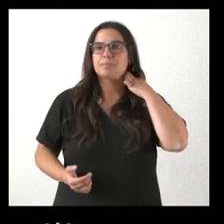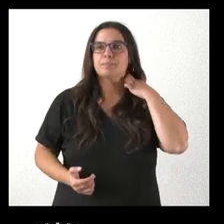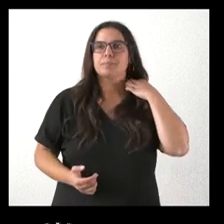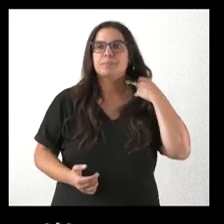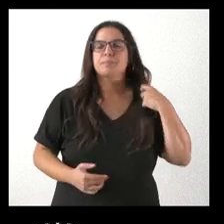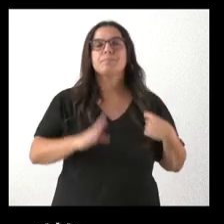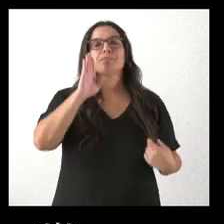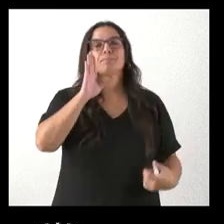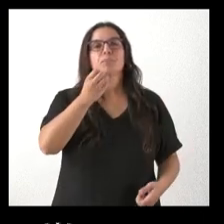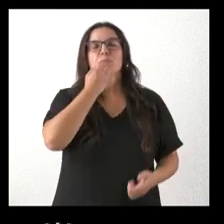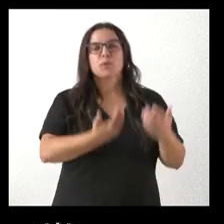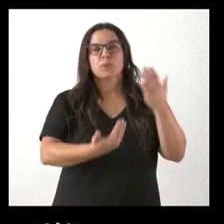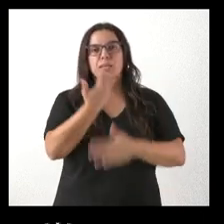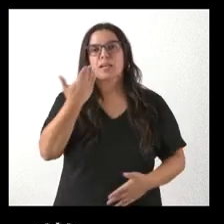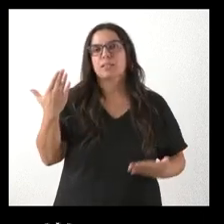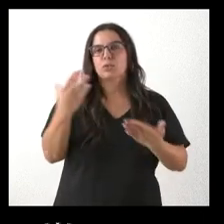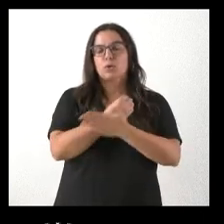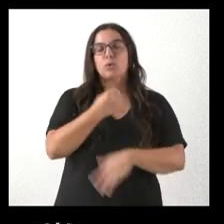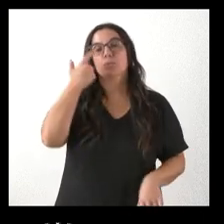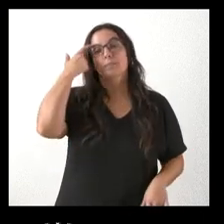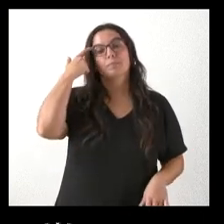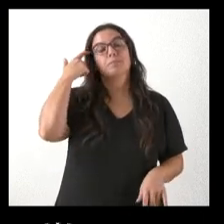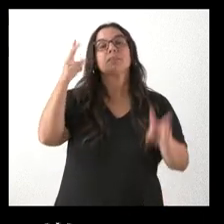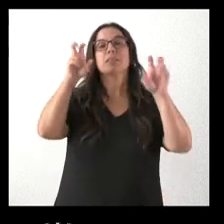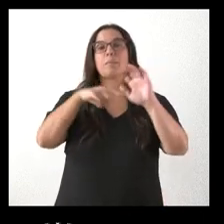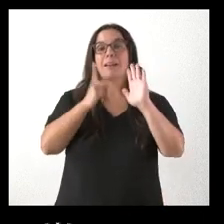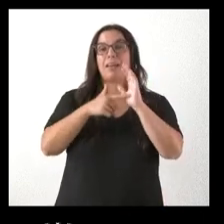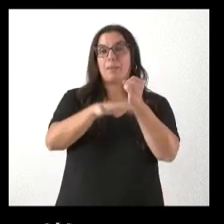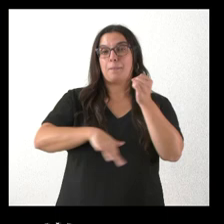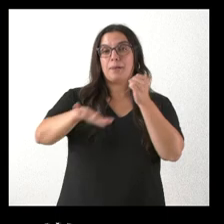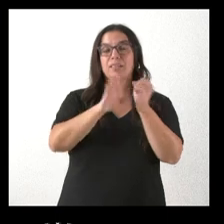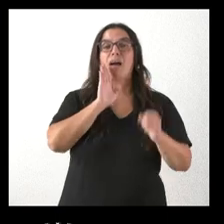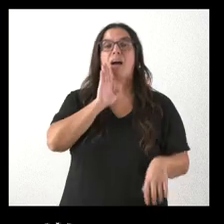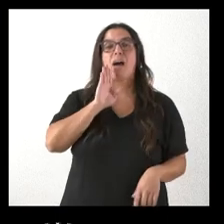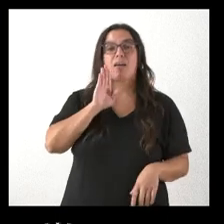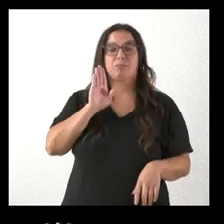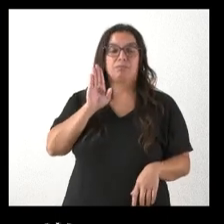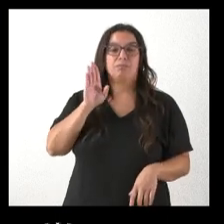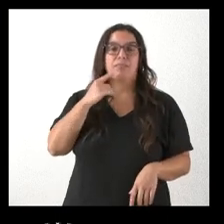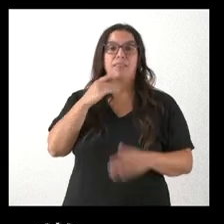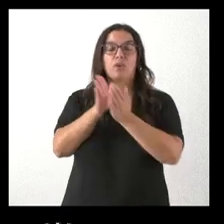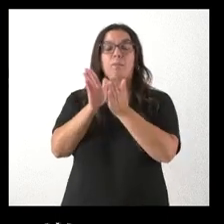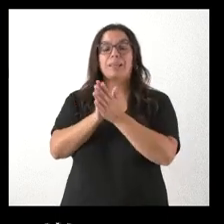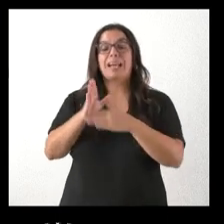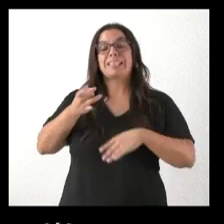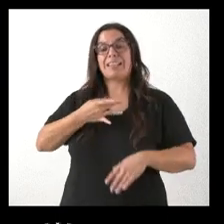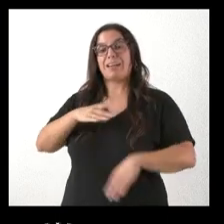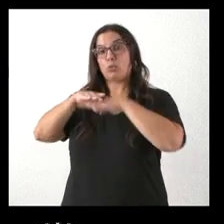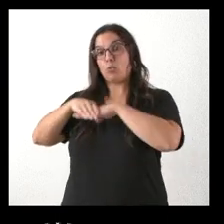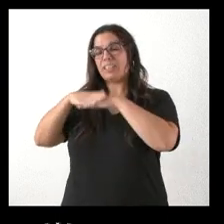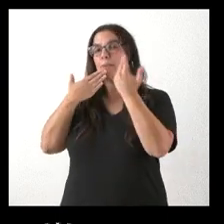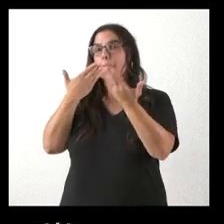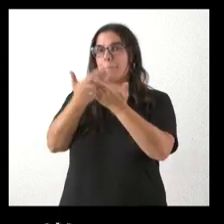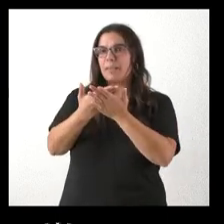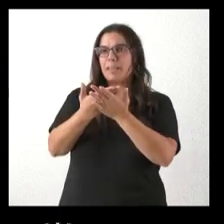Hola Muy buenos días a todos sobre esta ley básica la que se refería a la compañera del sindicato ugt ha pedido expresamente